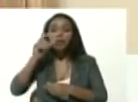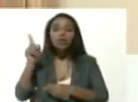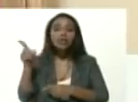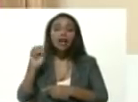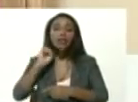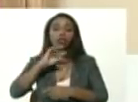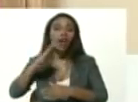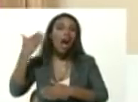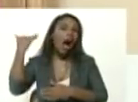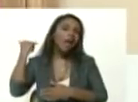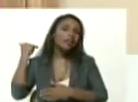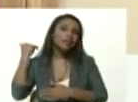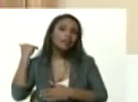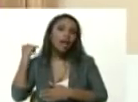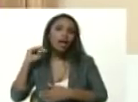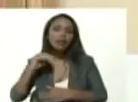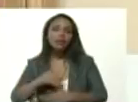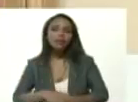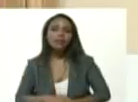ancestros, dice.